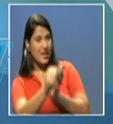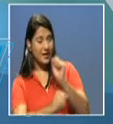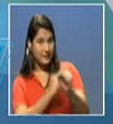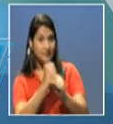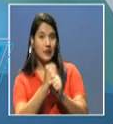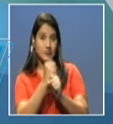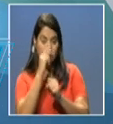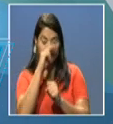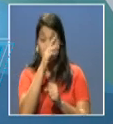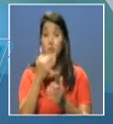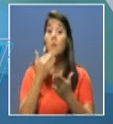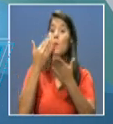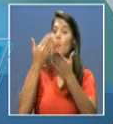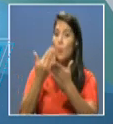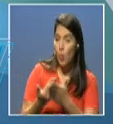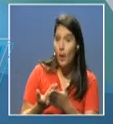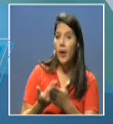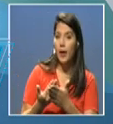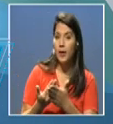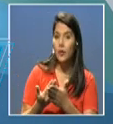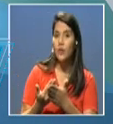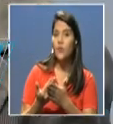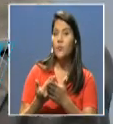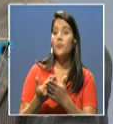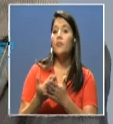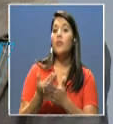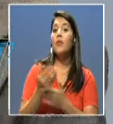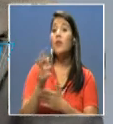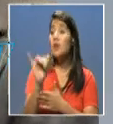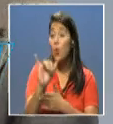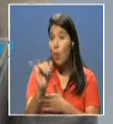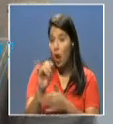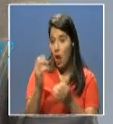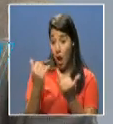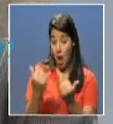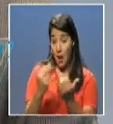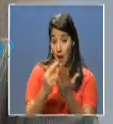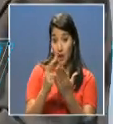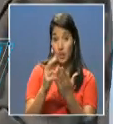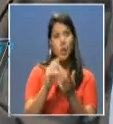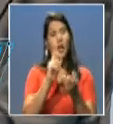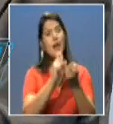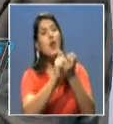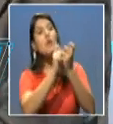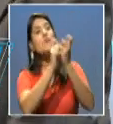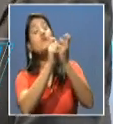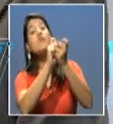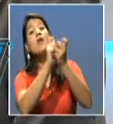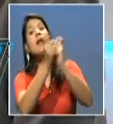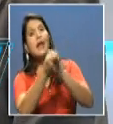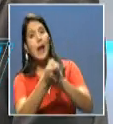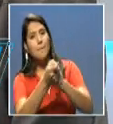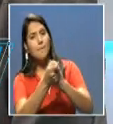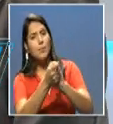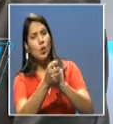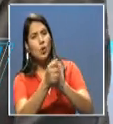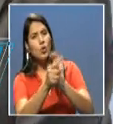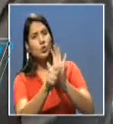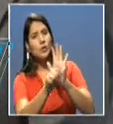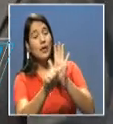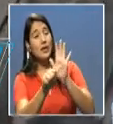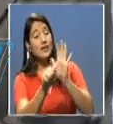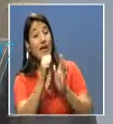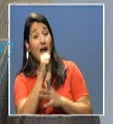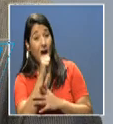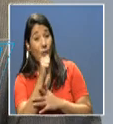lo que ha parido el Congreso tampoco es el proyecto original que suscitó la reforma las constitucional que está ahí.